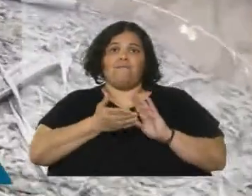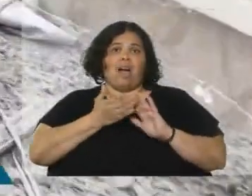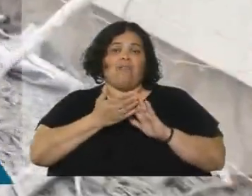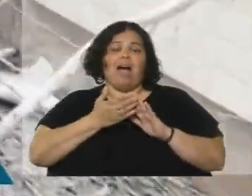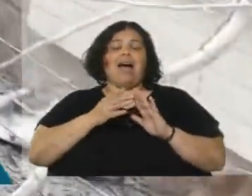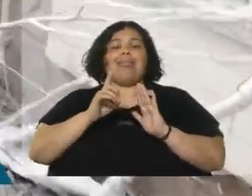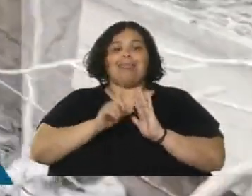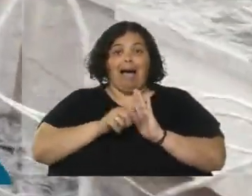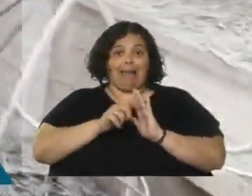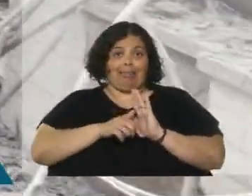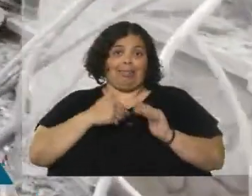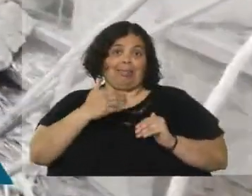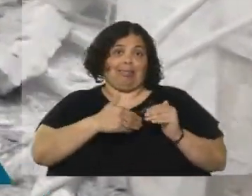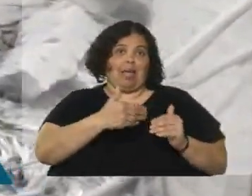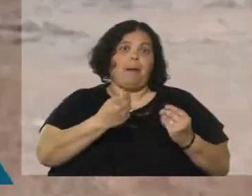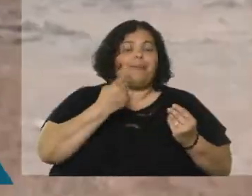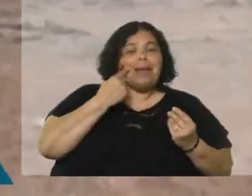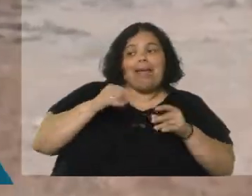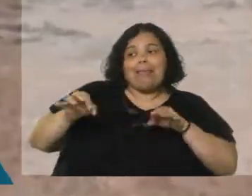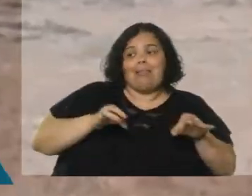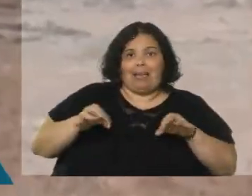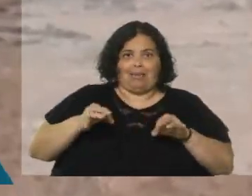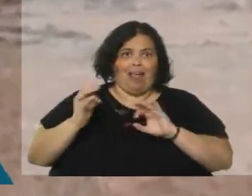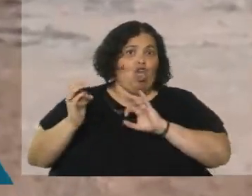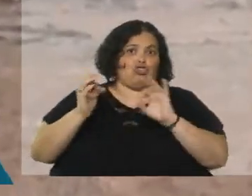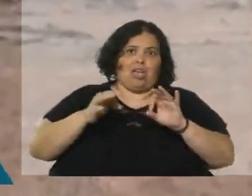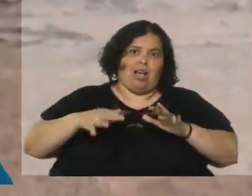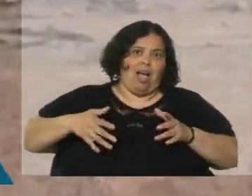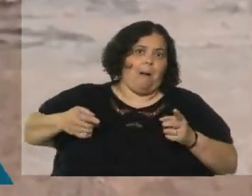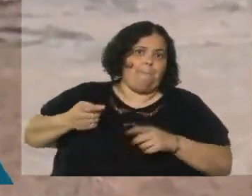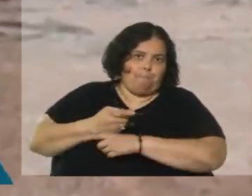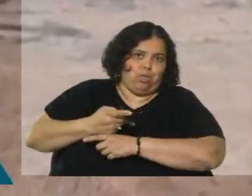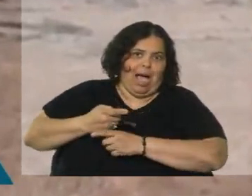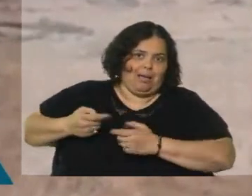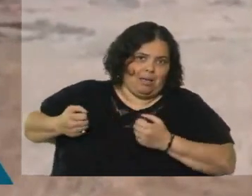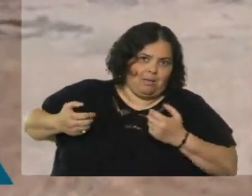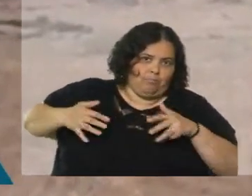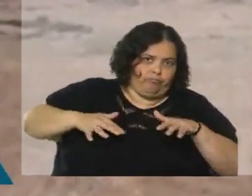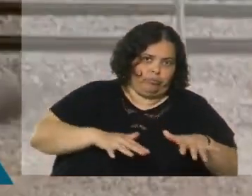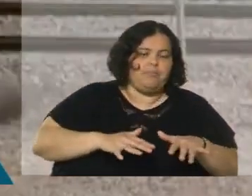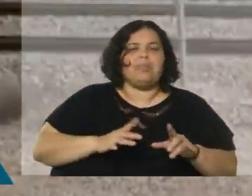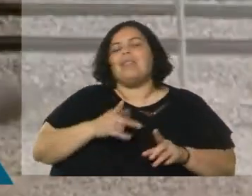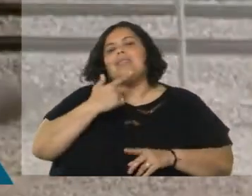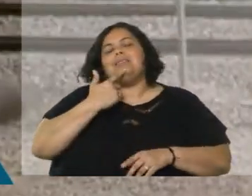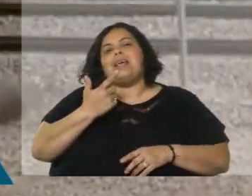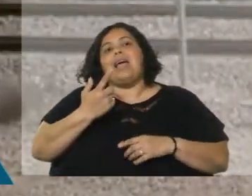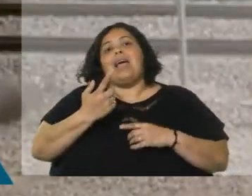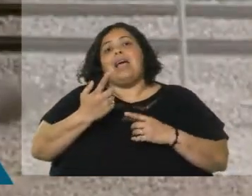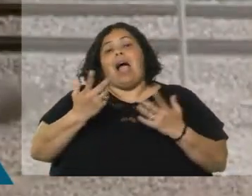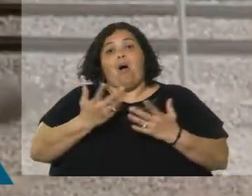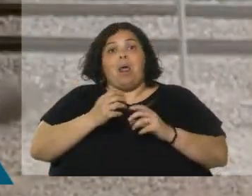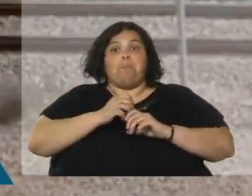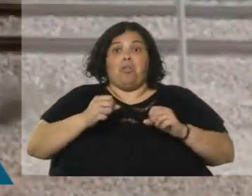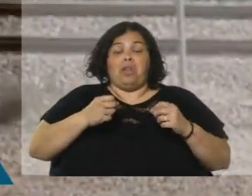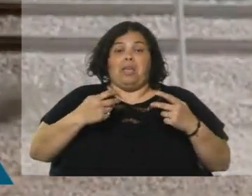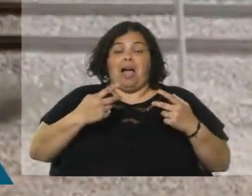retrasando por consideraciones estratégicas según algunos medios entre las preocupaciones de una operación terrestre están las trampas que podrían